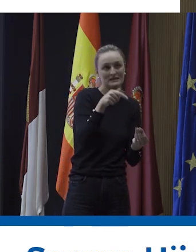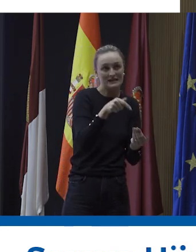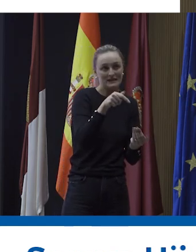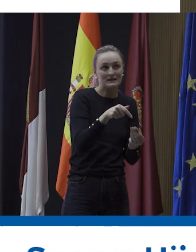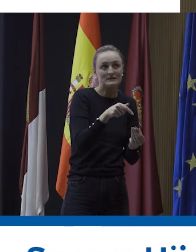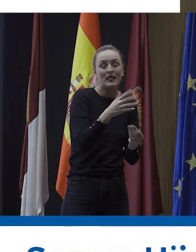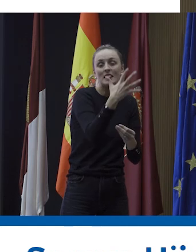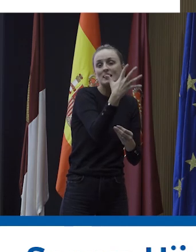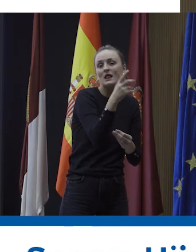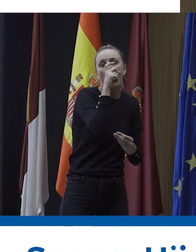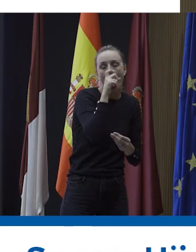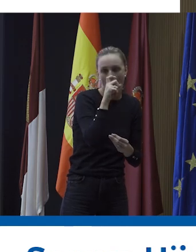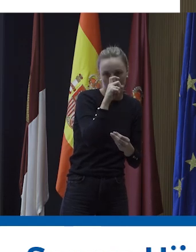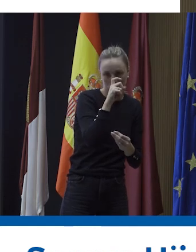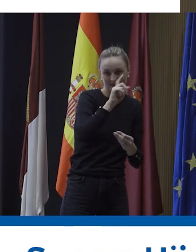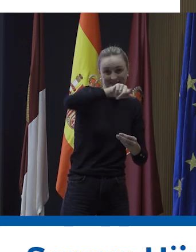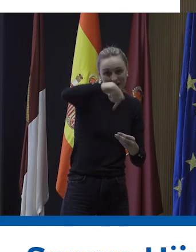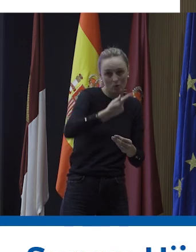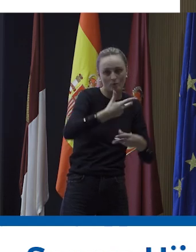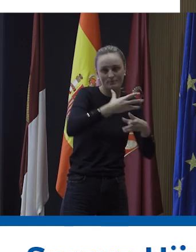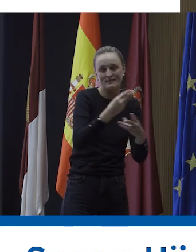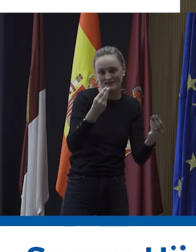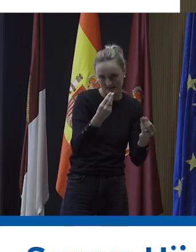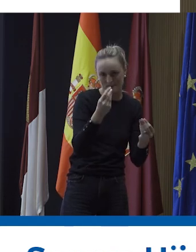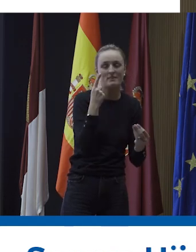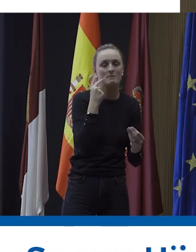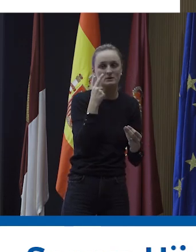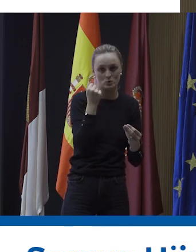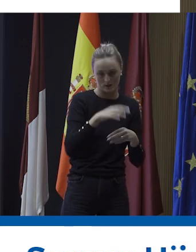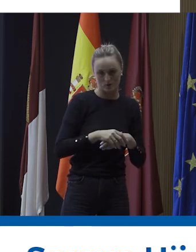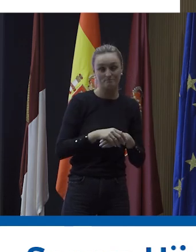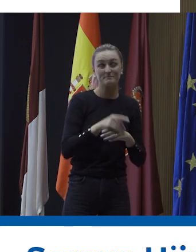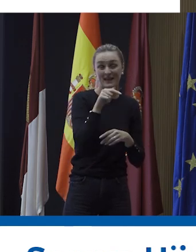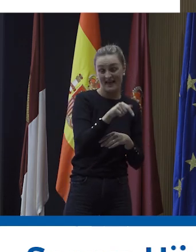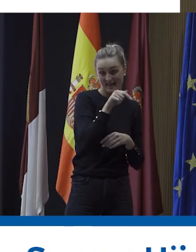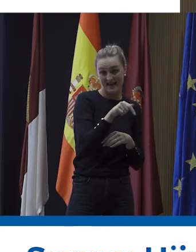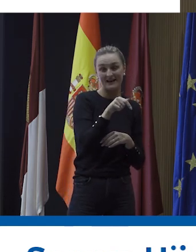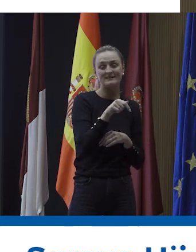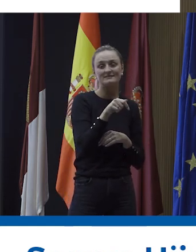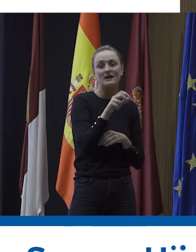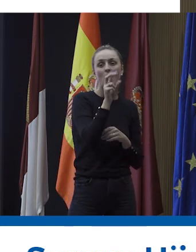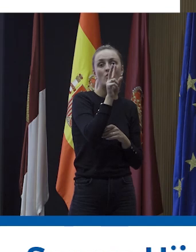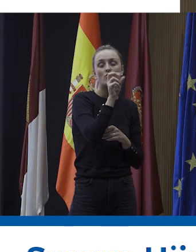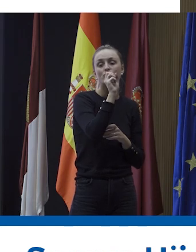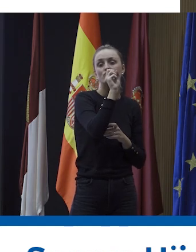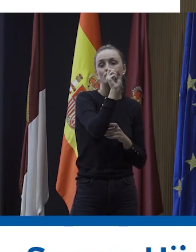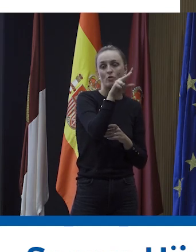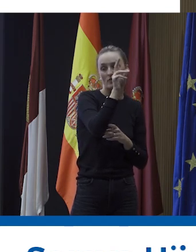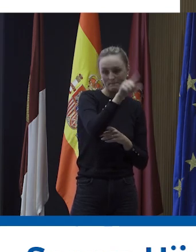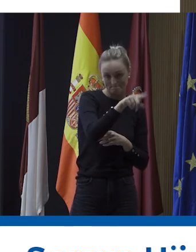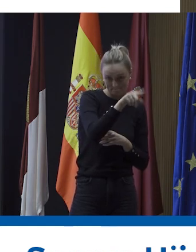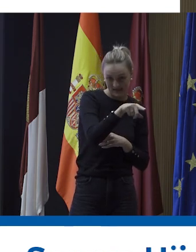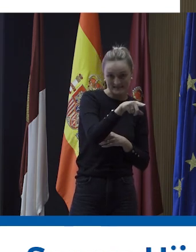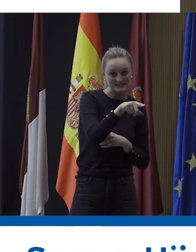tener la menstruación, ¿vale? La menopausia es efectivamente cuando la mujer lleva 12 meses sin regla